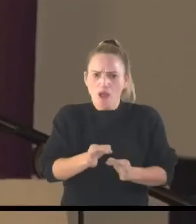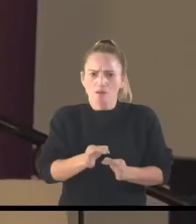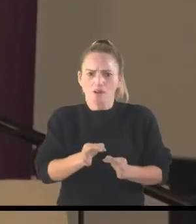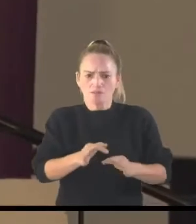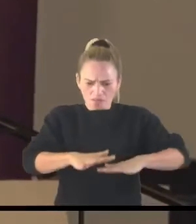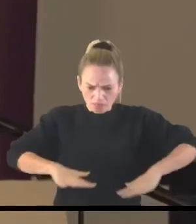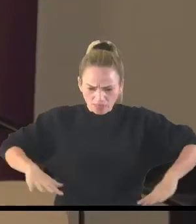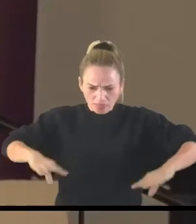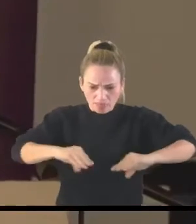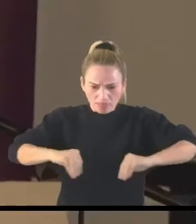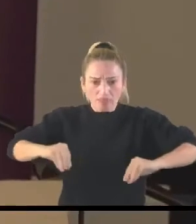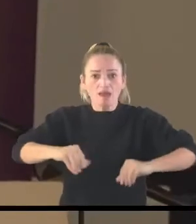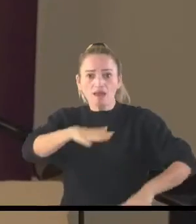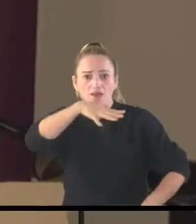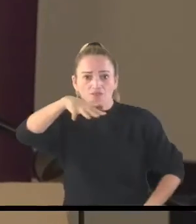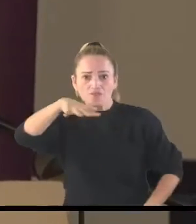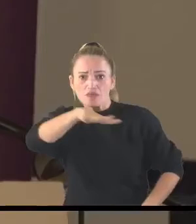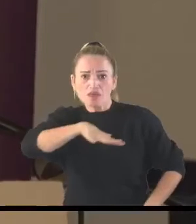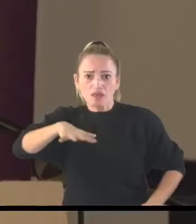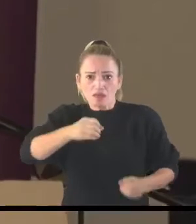su tierra